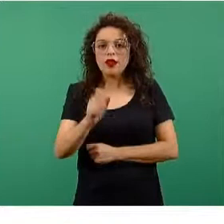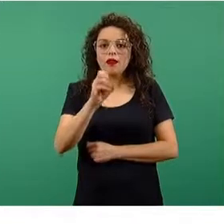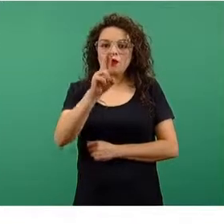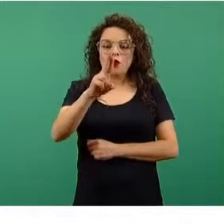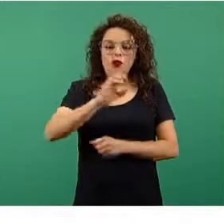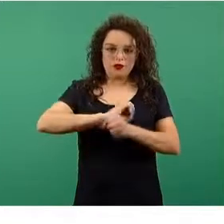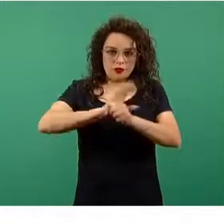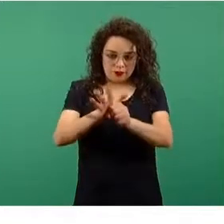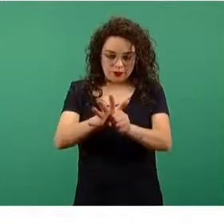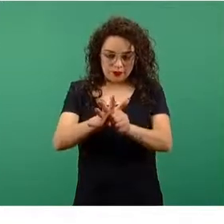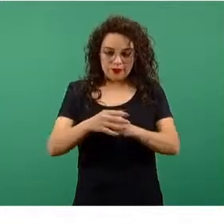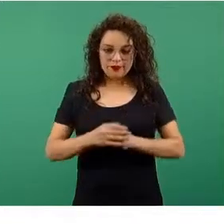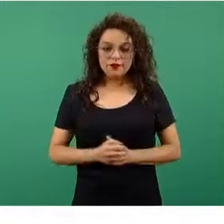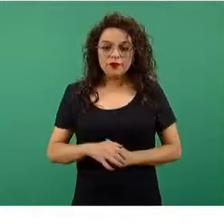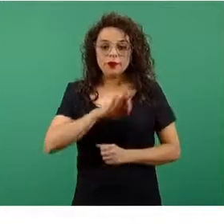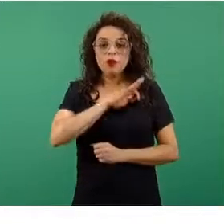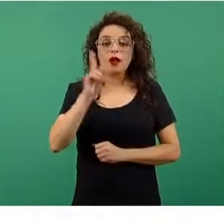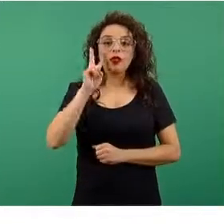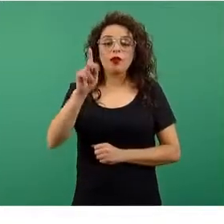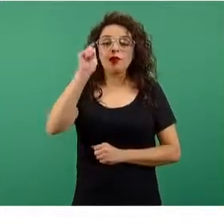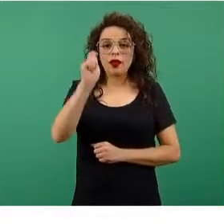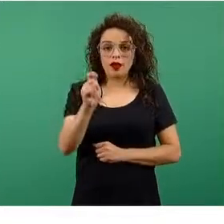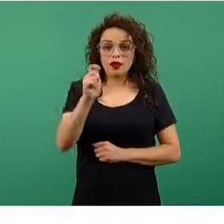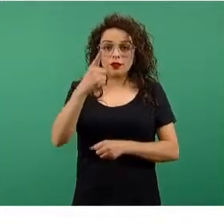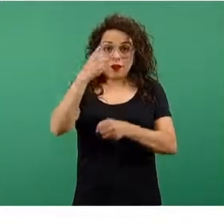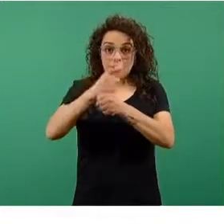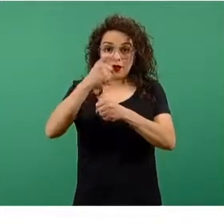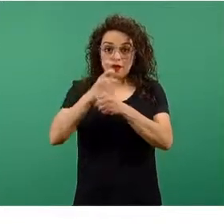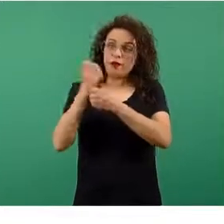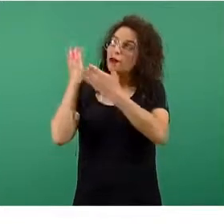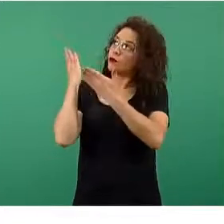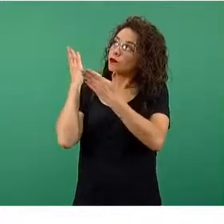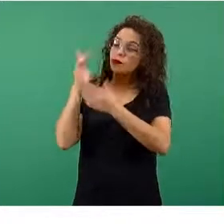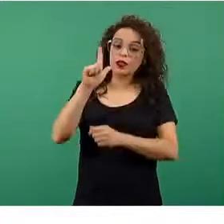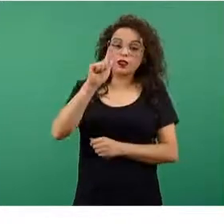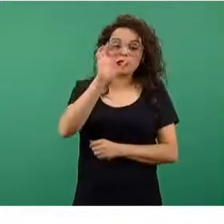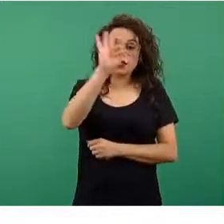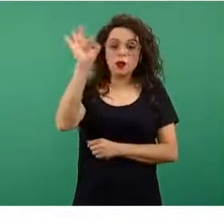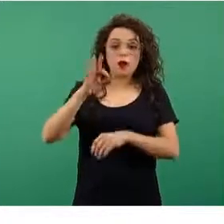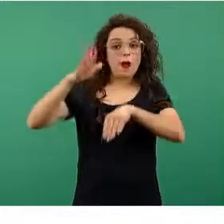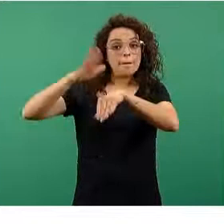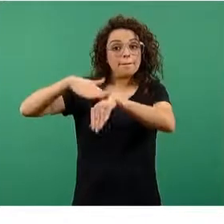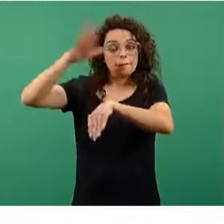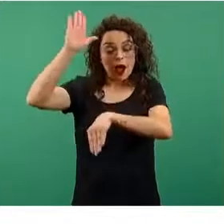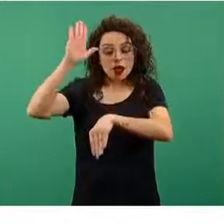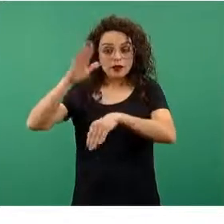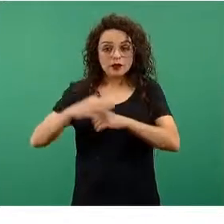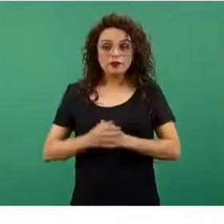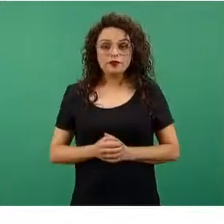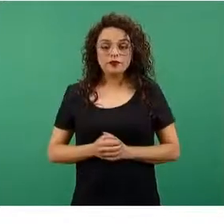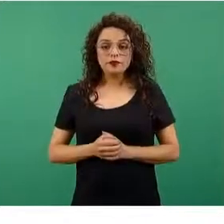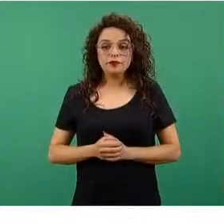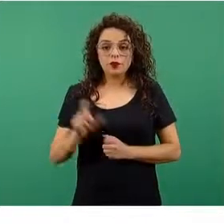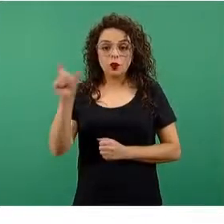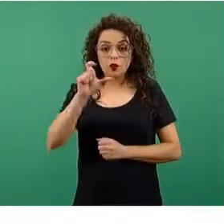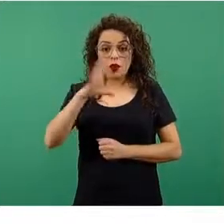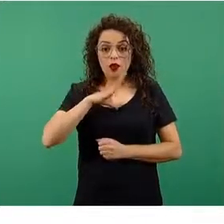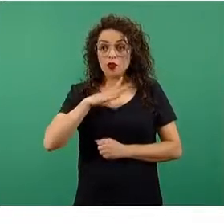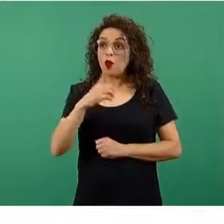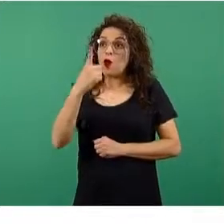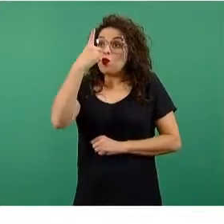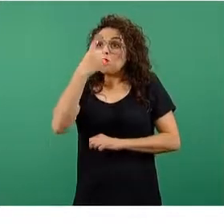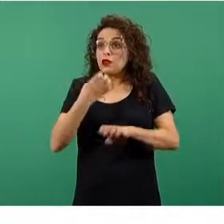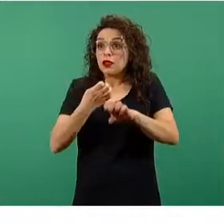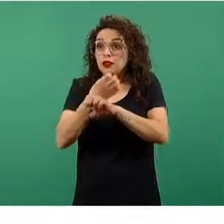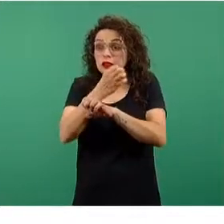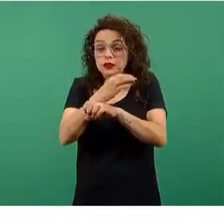de ellos es el rango de más del 70%, que además obviamente cuando una entidad federativa alcanza este 70% o